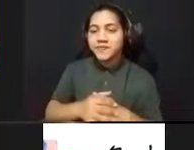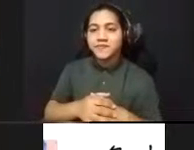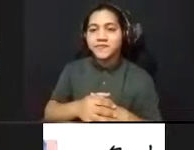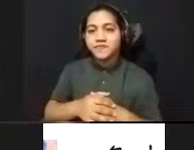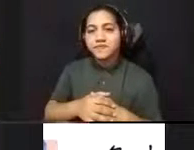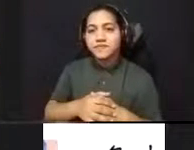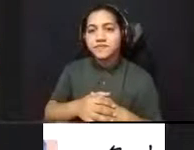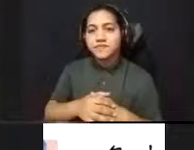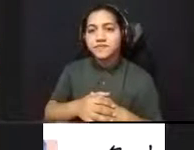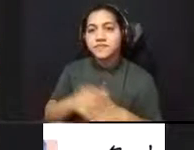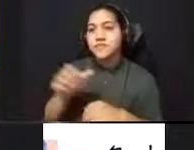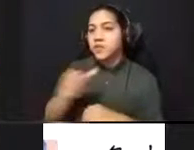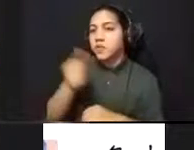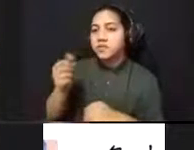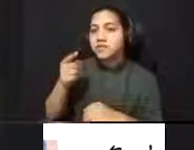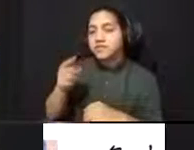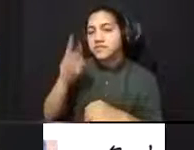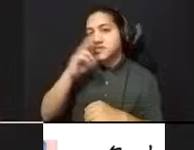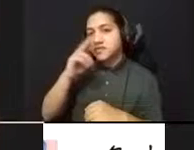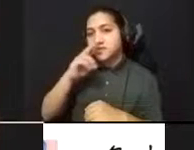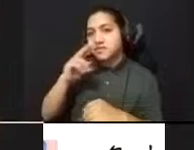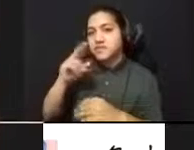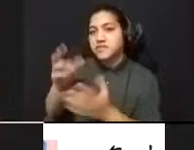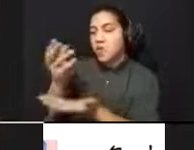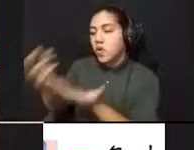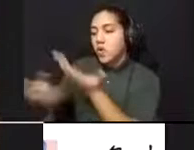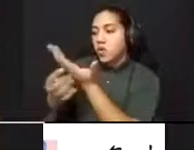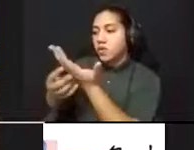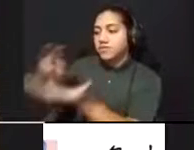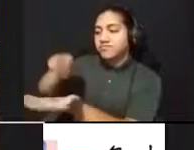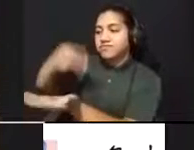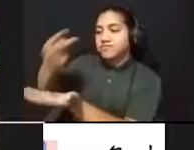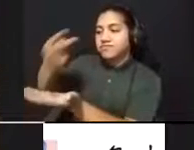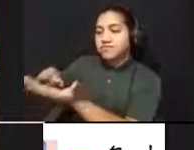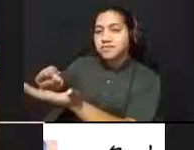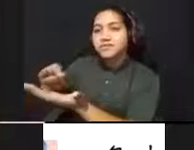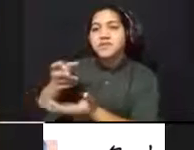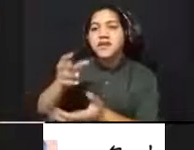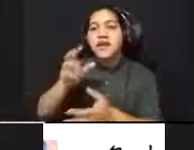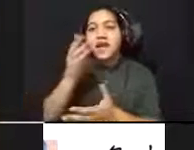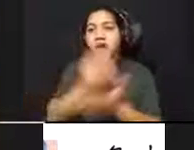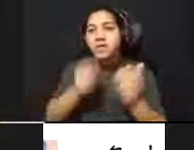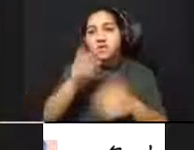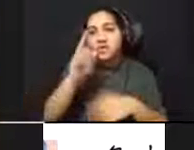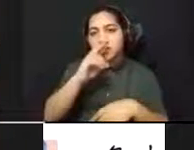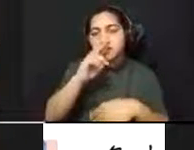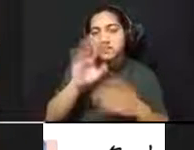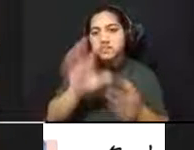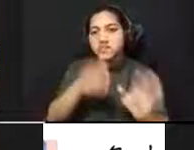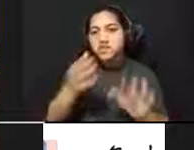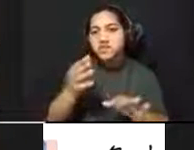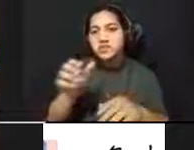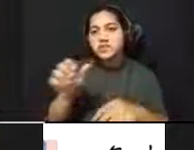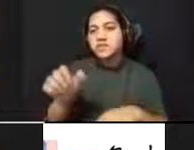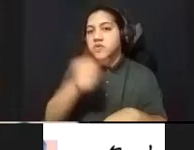En otras versiones, el ratón cae en la olla y en algunas versiones el ratón muere y en otras